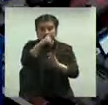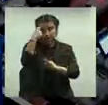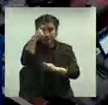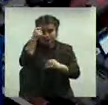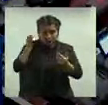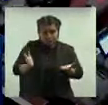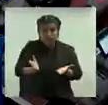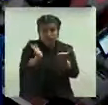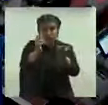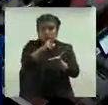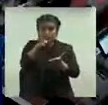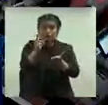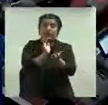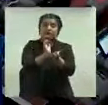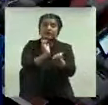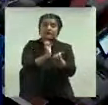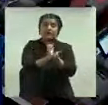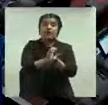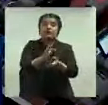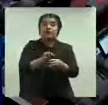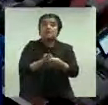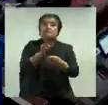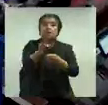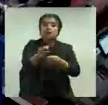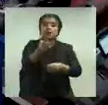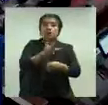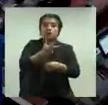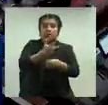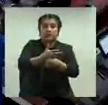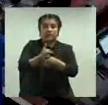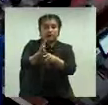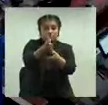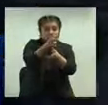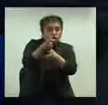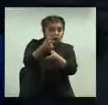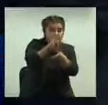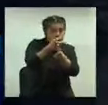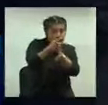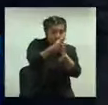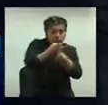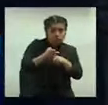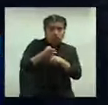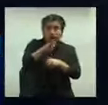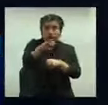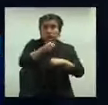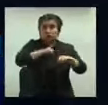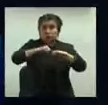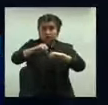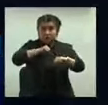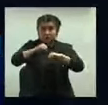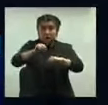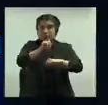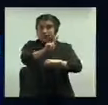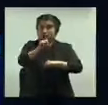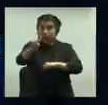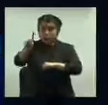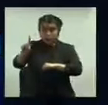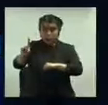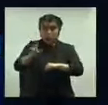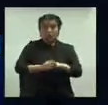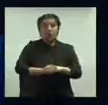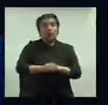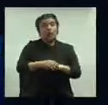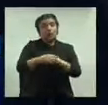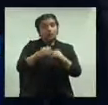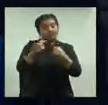tarea que les espera, donde el pueblo de Guatemala estará expectante a la labor de ustedes. Muy